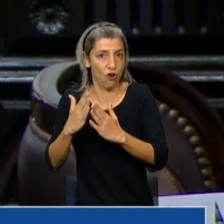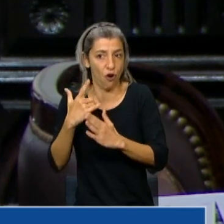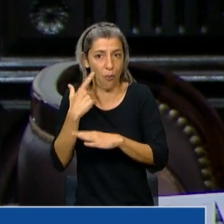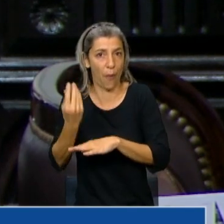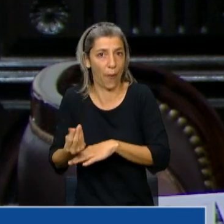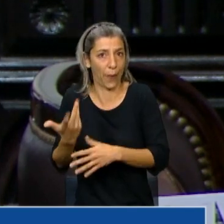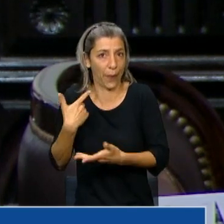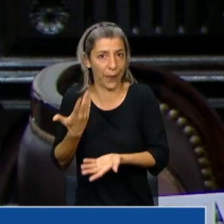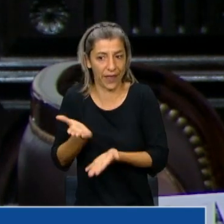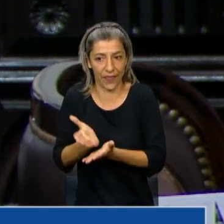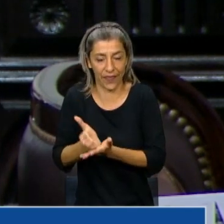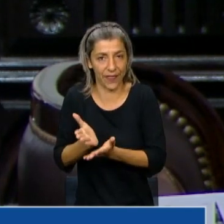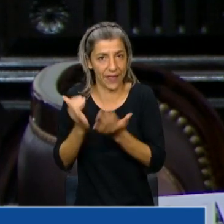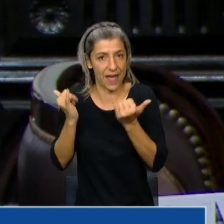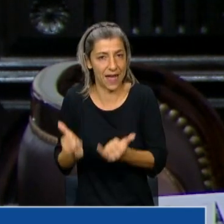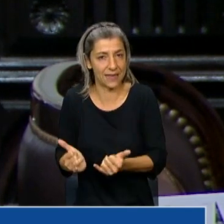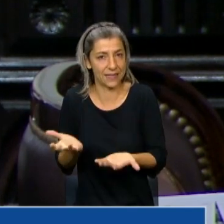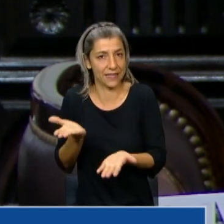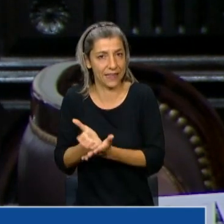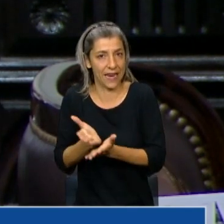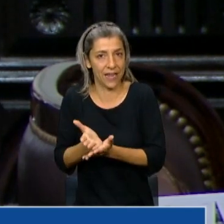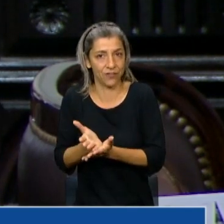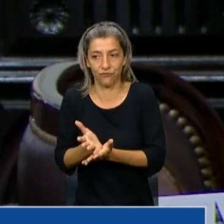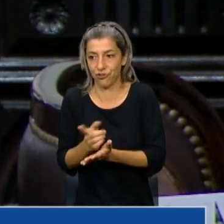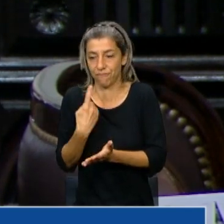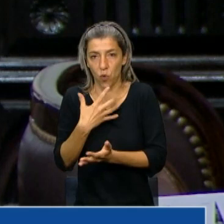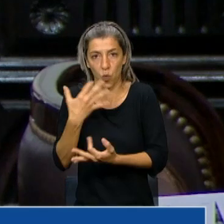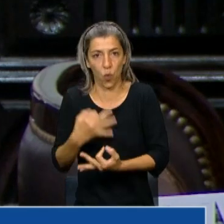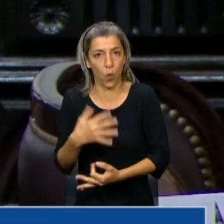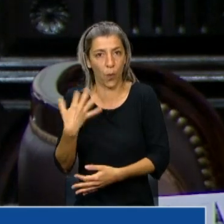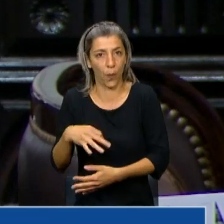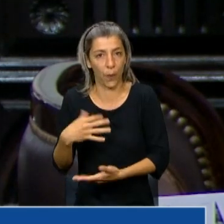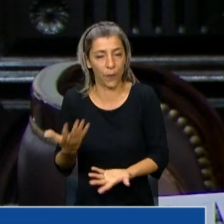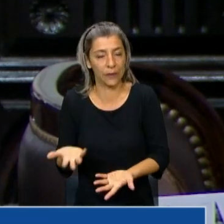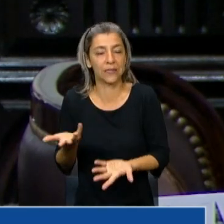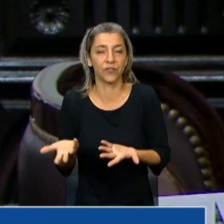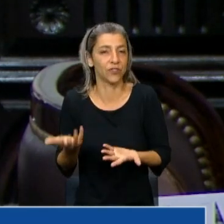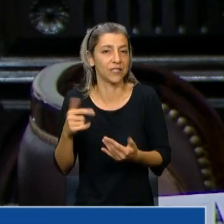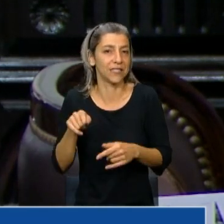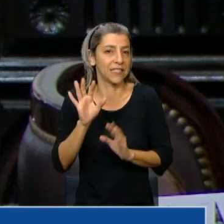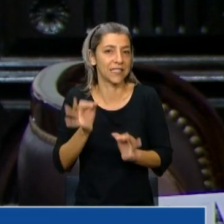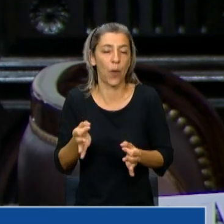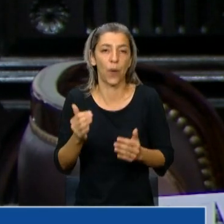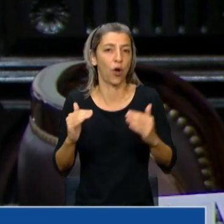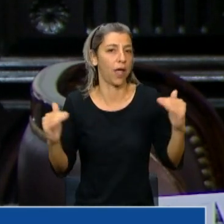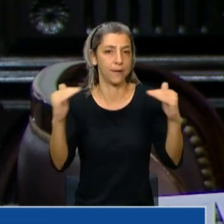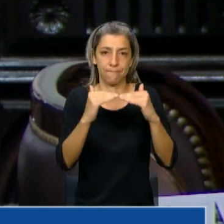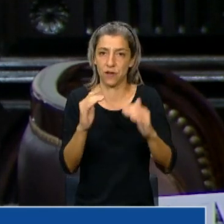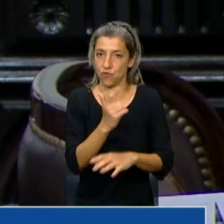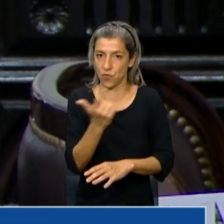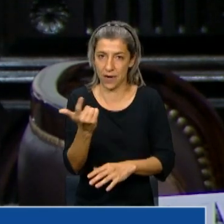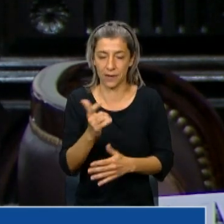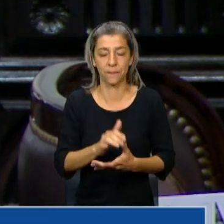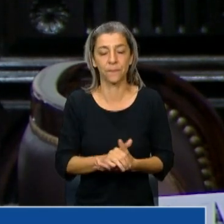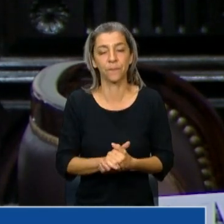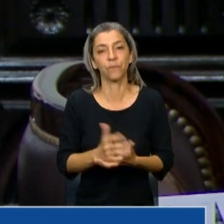derecho insustituible. Por eso es que no hay una relación paritaria. La ley